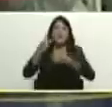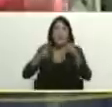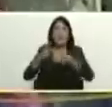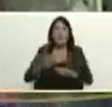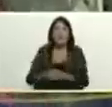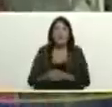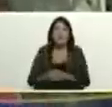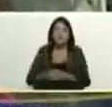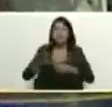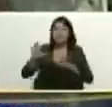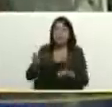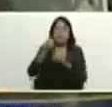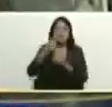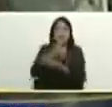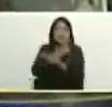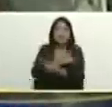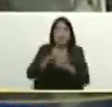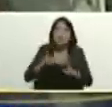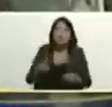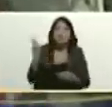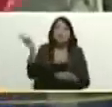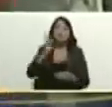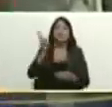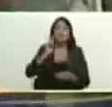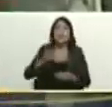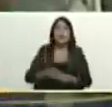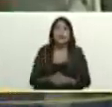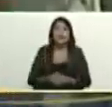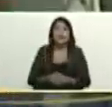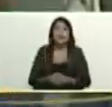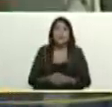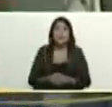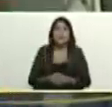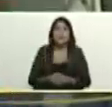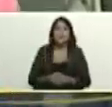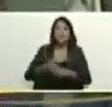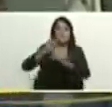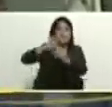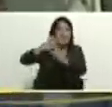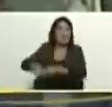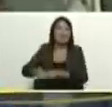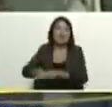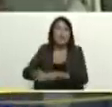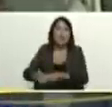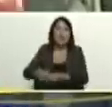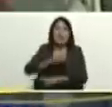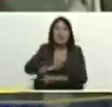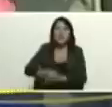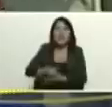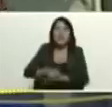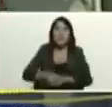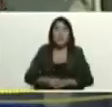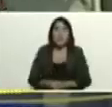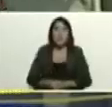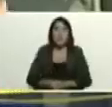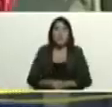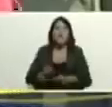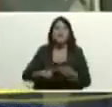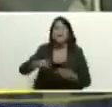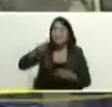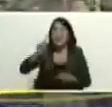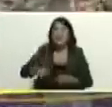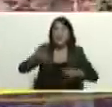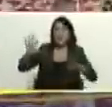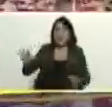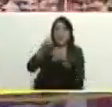la democracia venezolana, la derrota del intento de dictadura y el rescate con